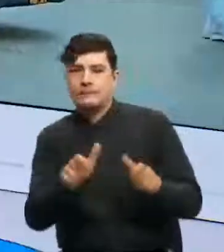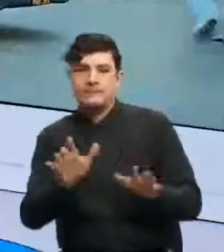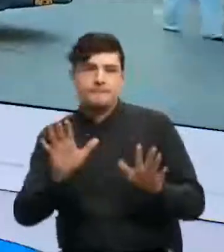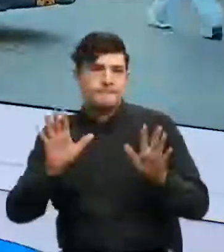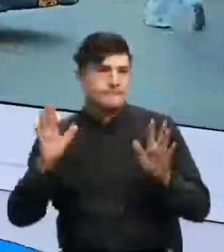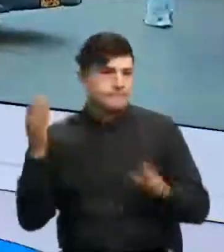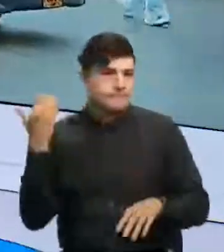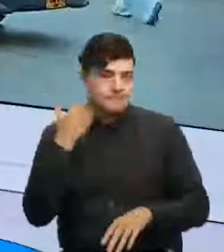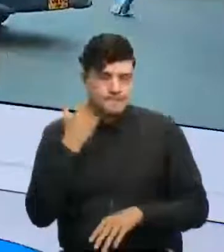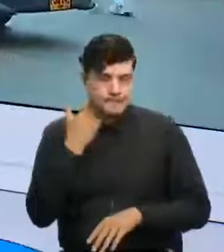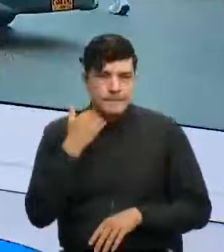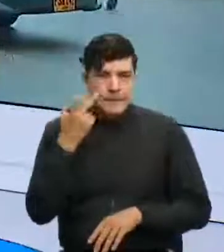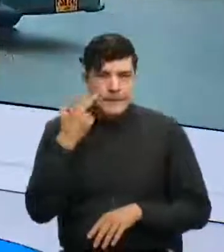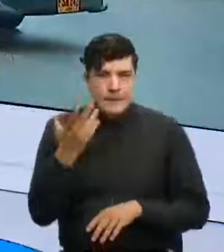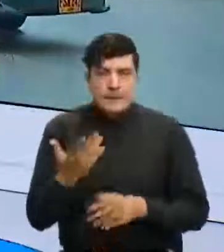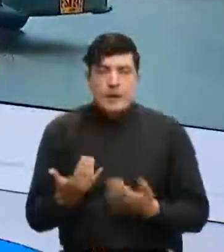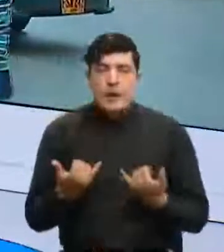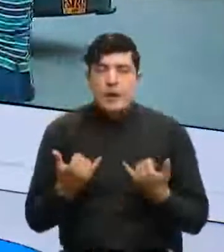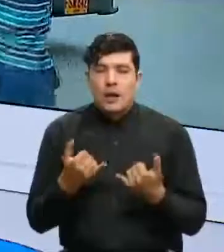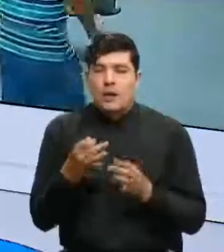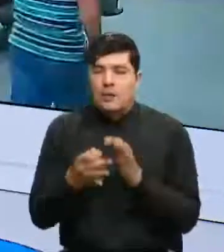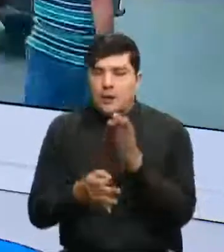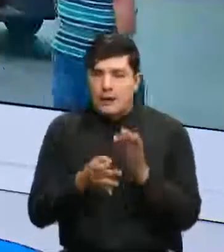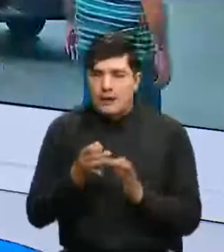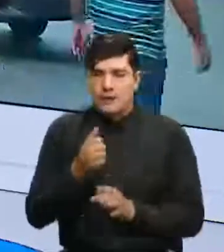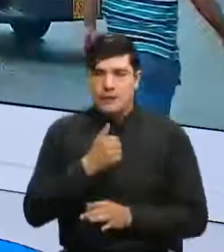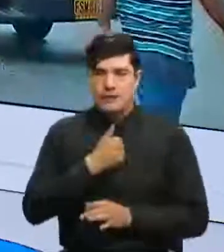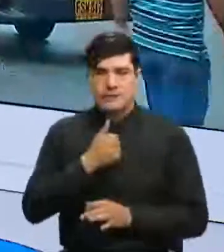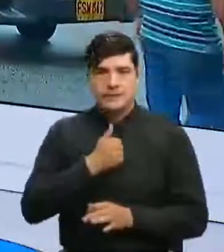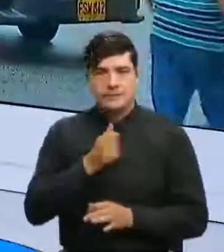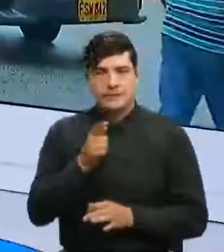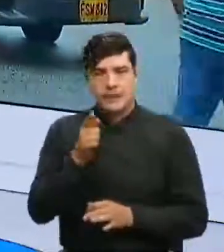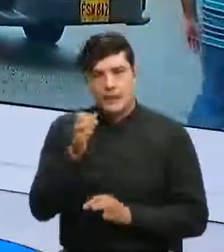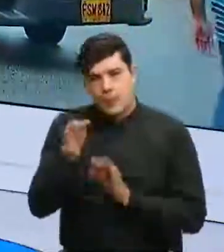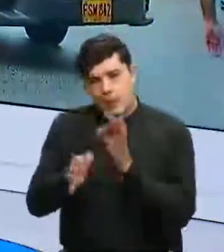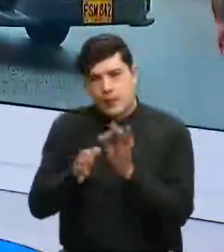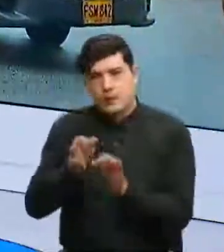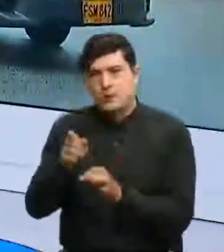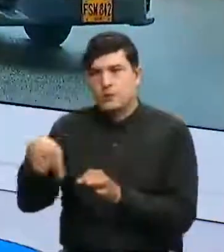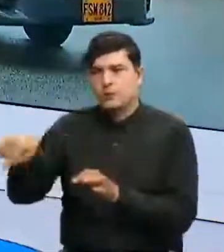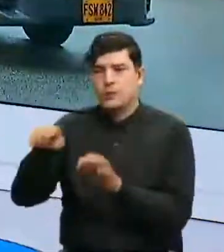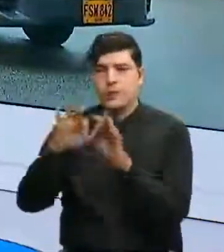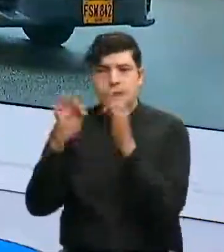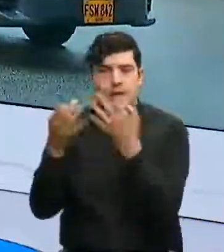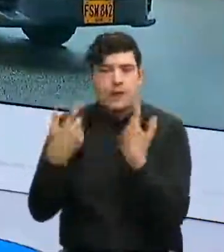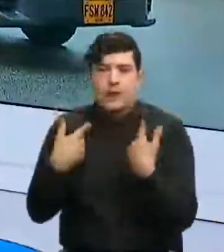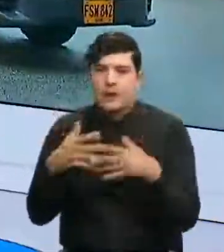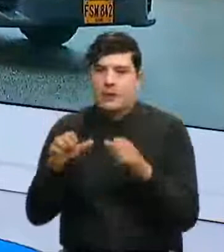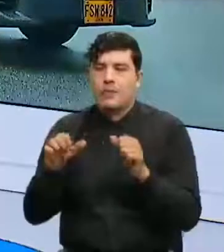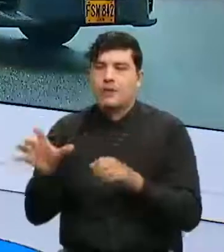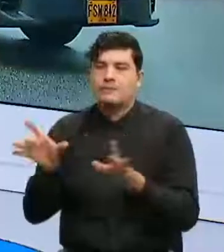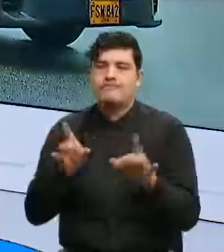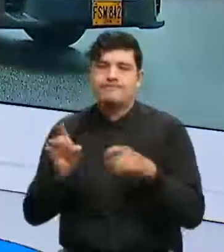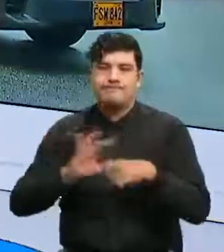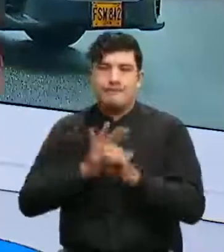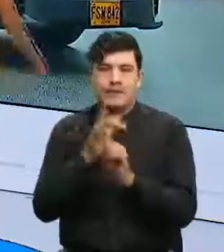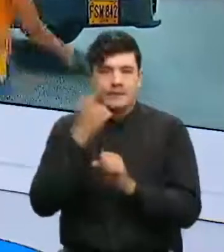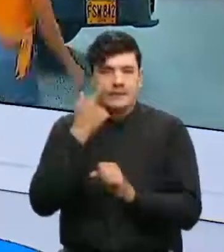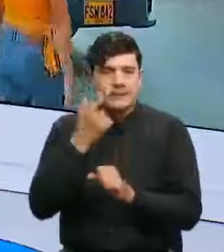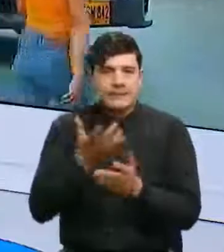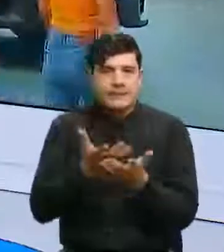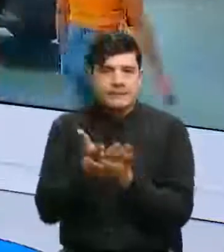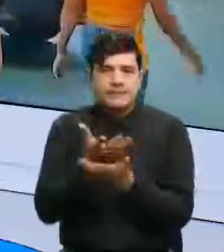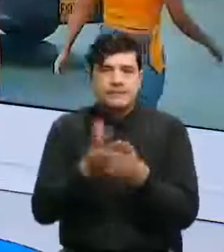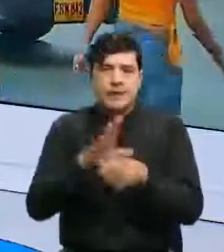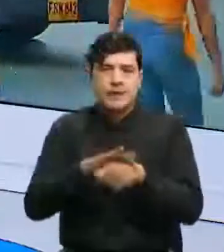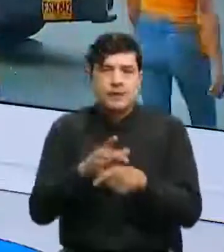nuestras familiares podría tener COVID-19. Así que, pues, estar muy pendientes y cuidarnos mucho es la invitación de los médicos. Esta es